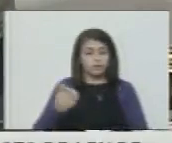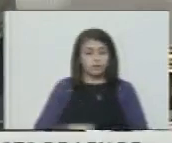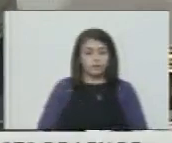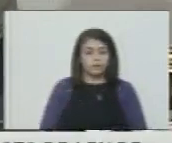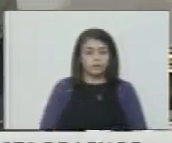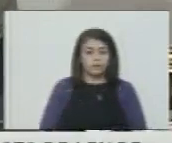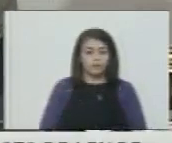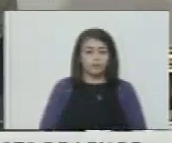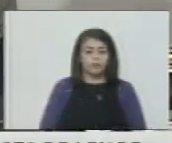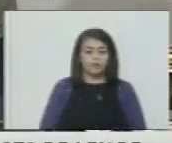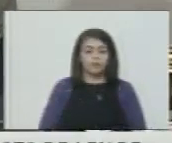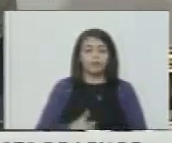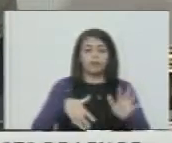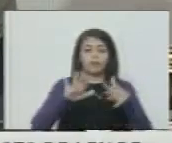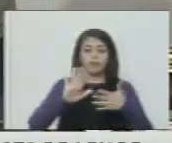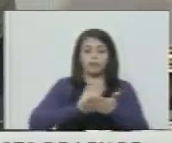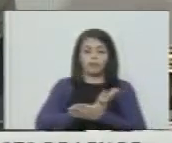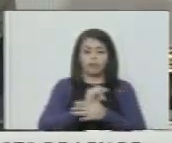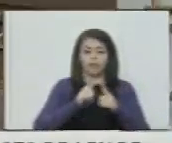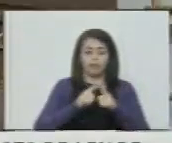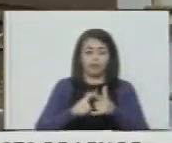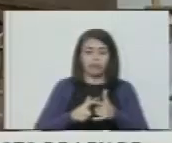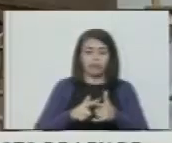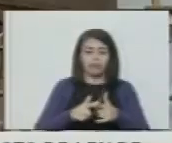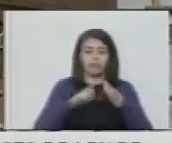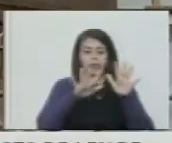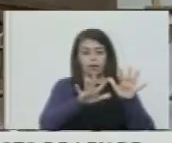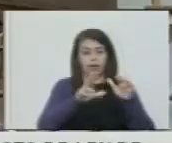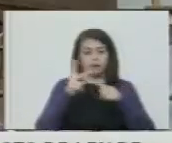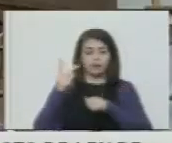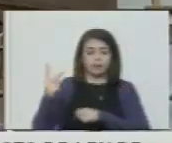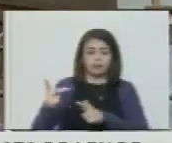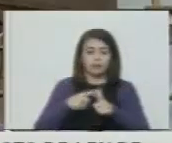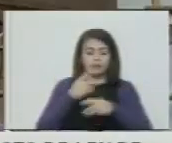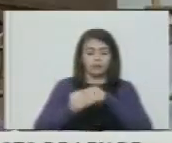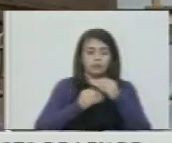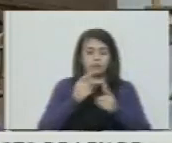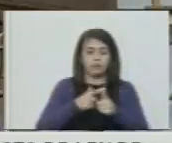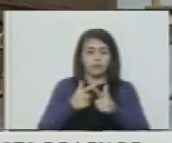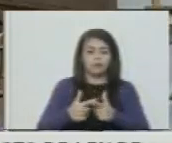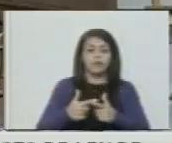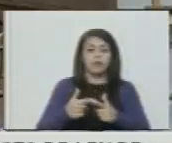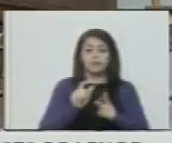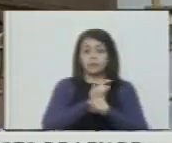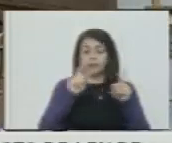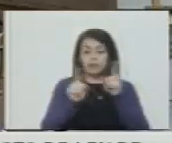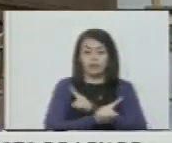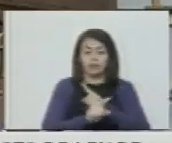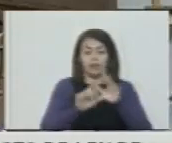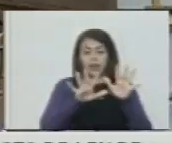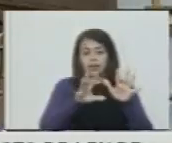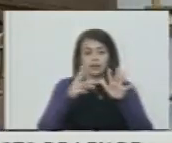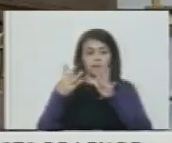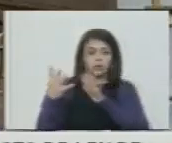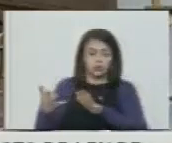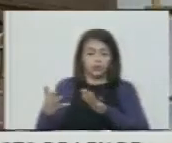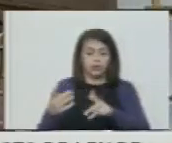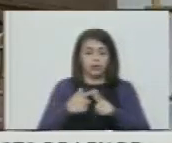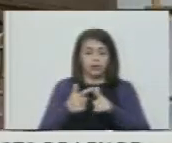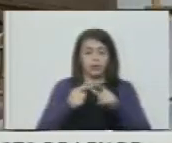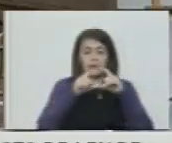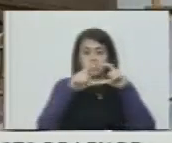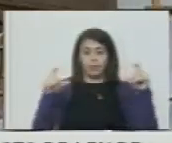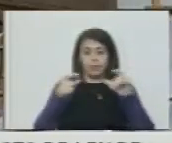consideración. Queda eliminado el artículo 15. Siguiente. Vigésimo segundo. Se propone modificar el epígrafe del artículo